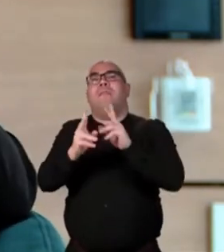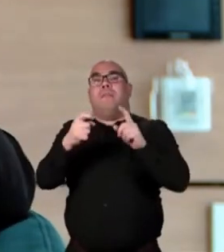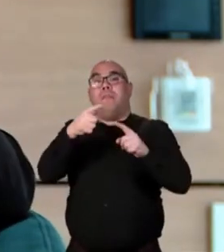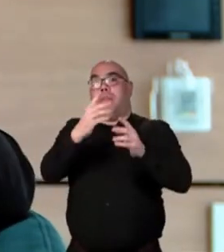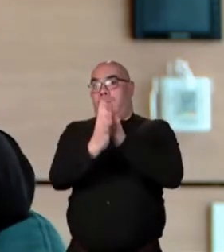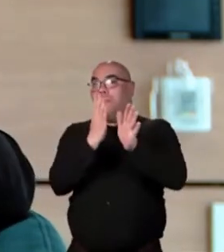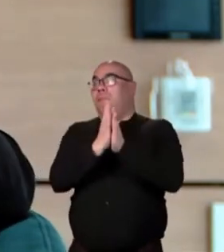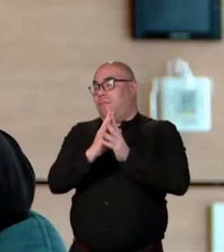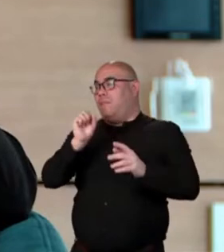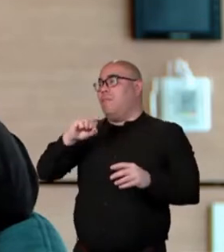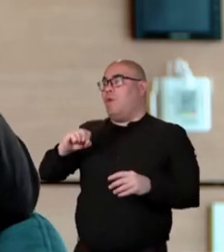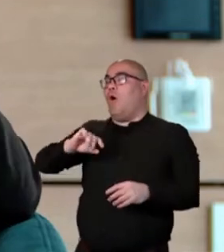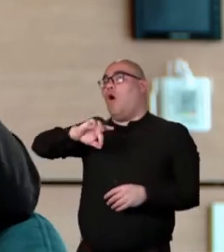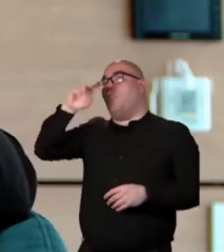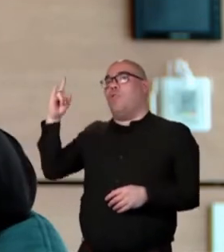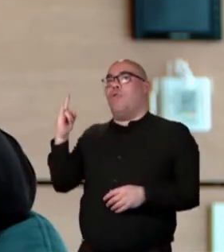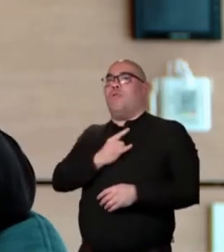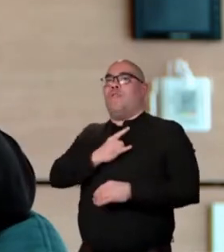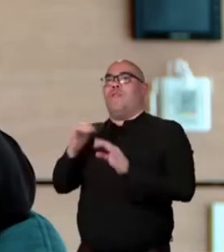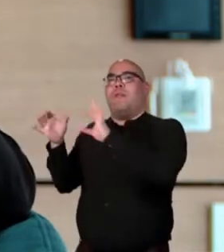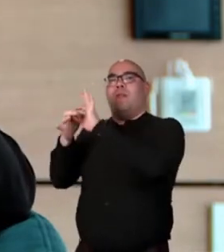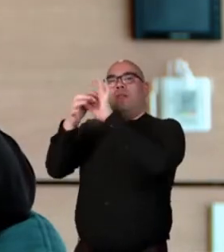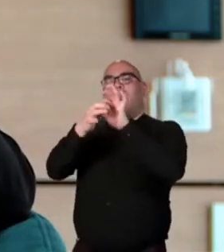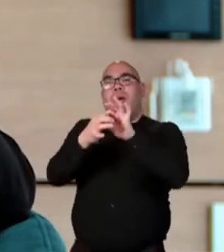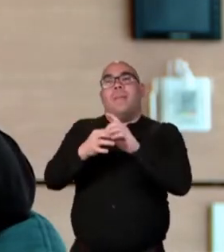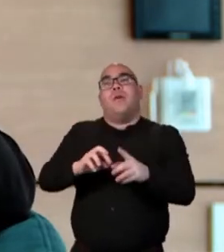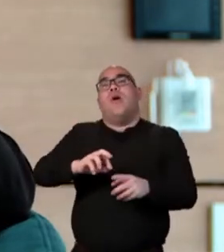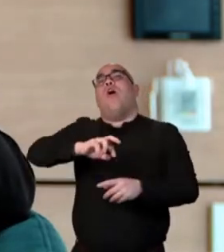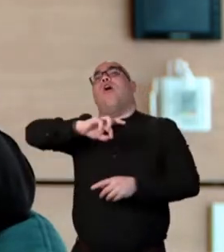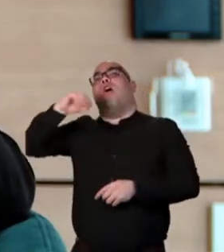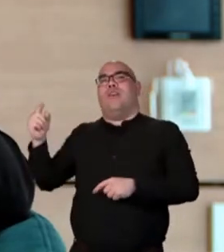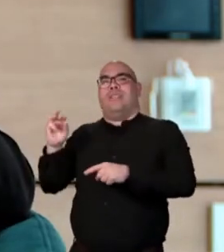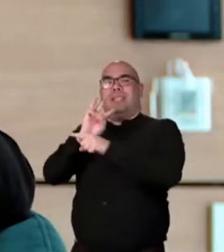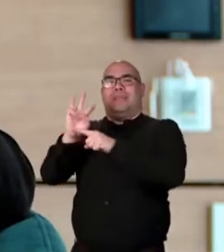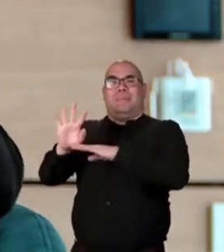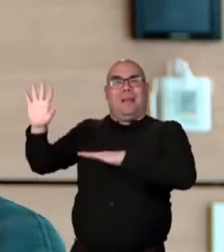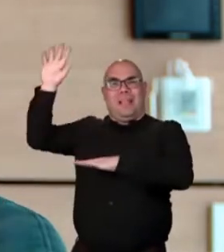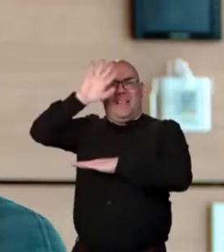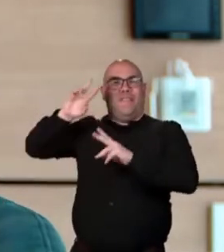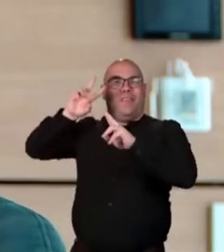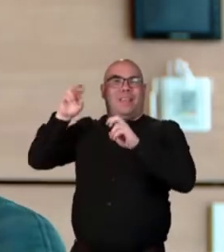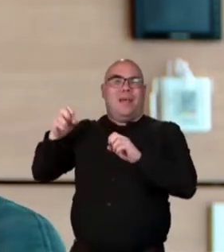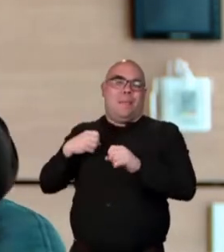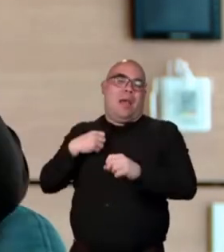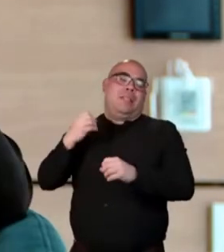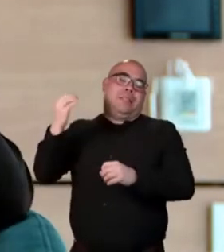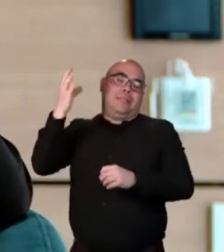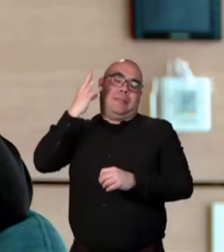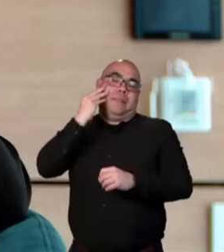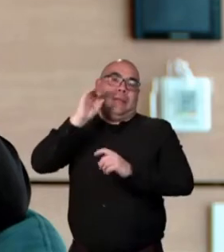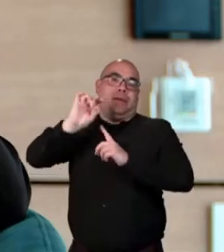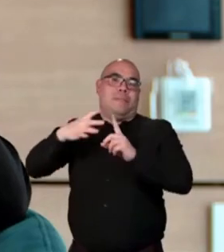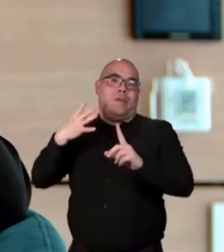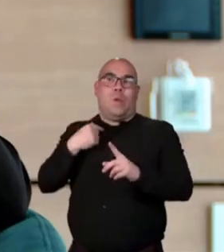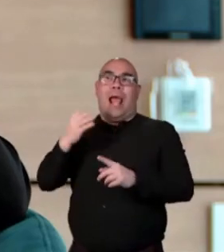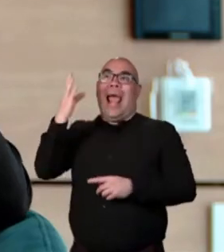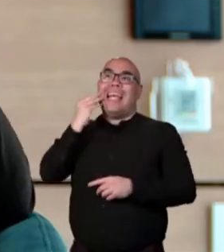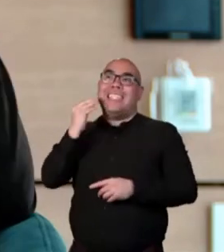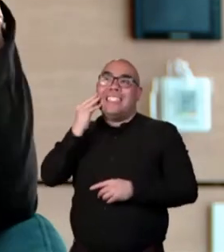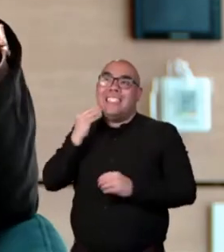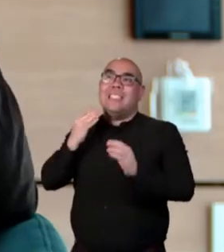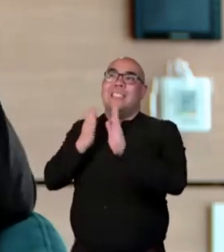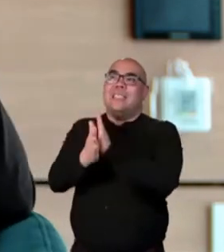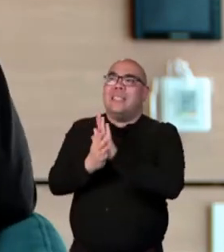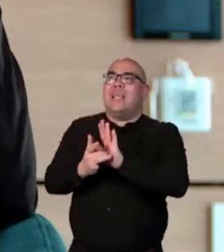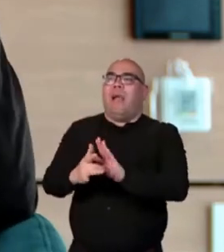universidades pero particularmente con otras plataformas expertas en el tema virtual no tenemos la experiencia que nos contaba el actor leonardo